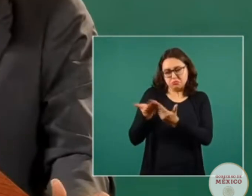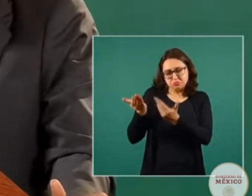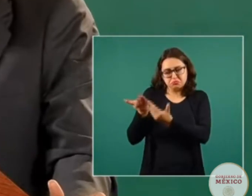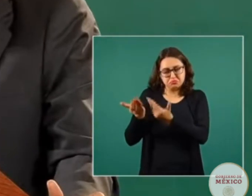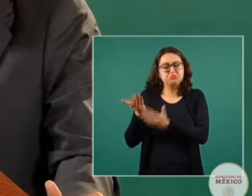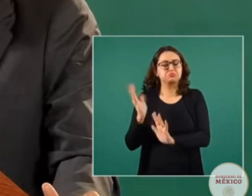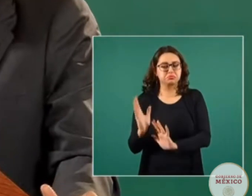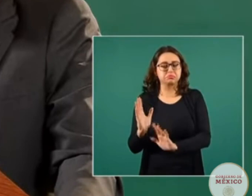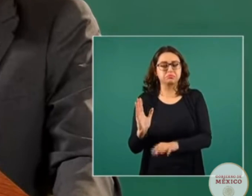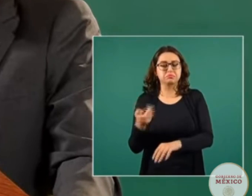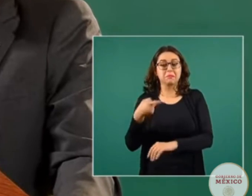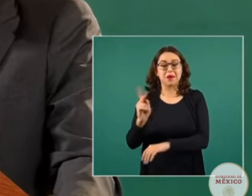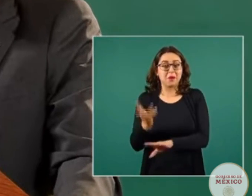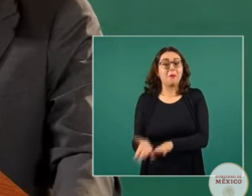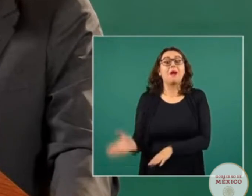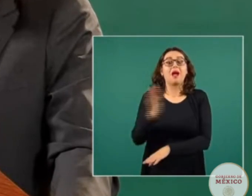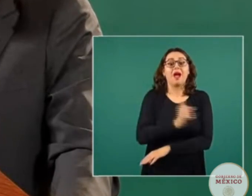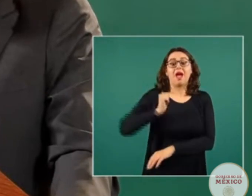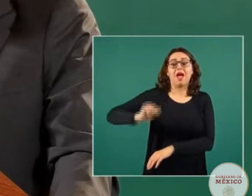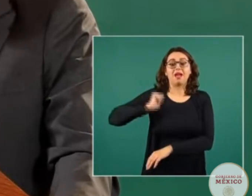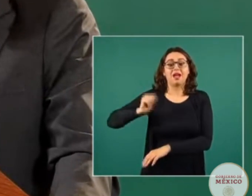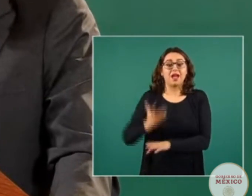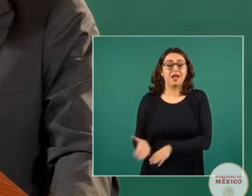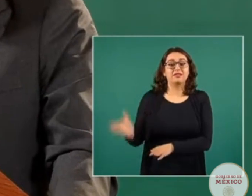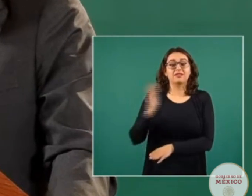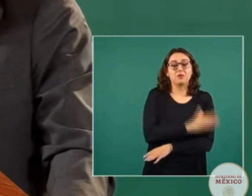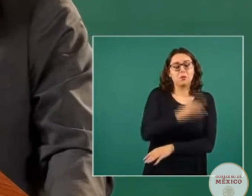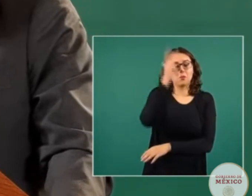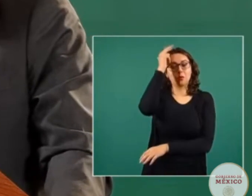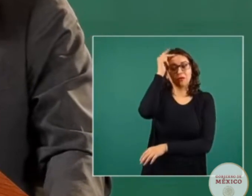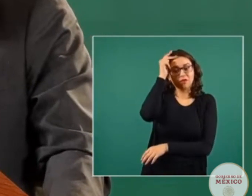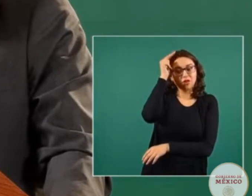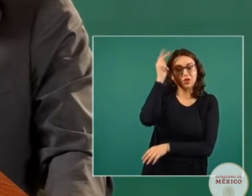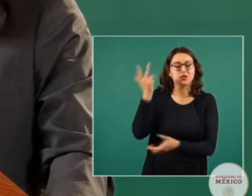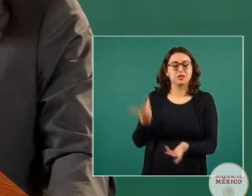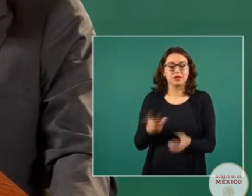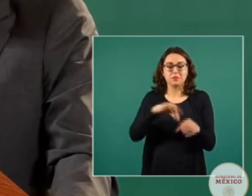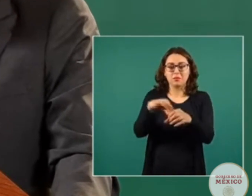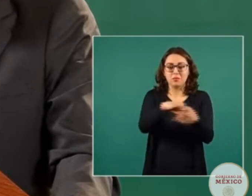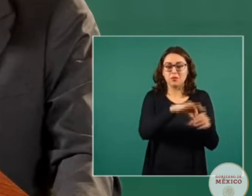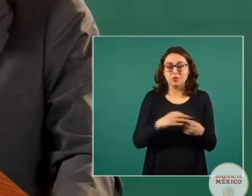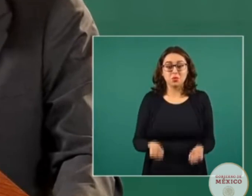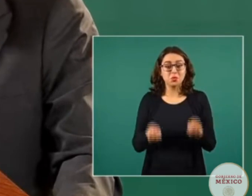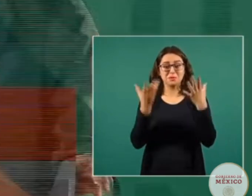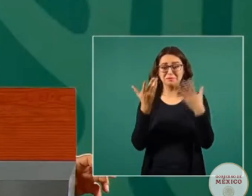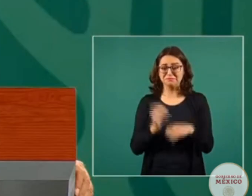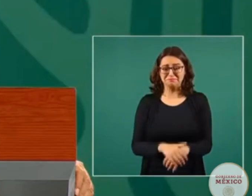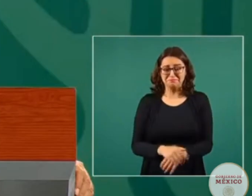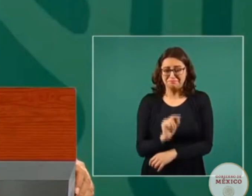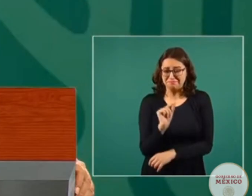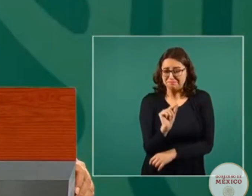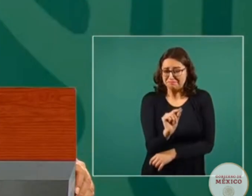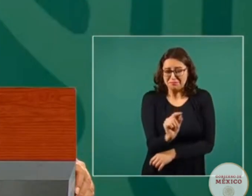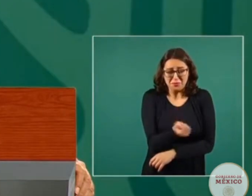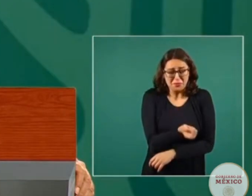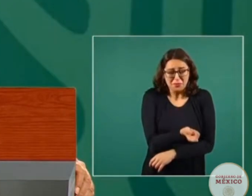Nadie iba a votar. ¿Cuántos votaban en el Porfiriato? ¿Cuántos votaban después de la Revolución? Muy pocos.